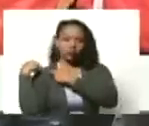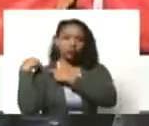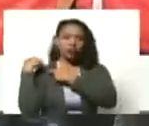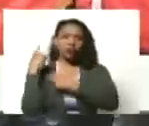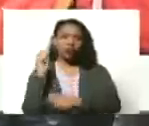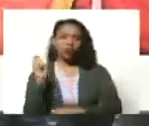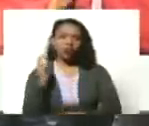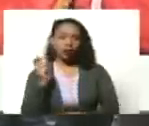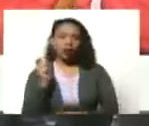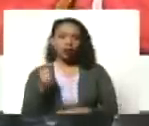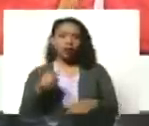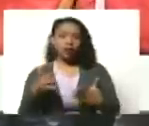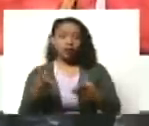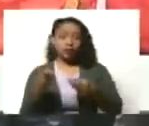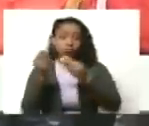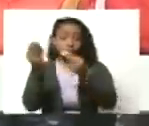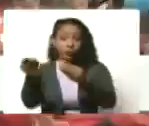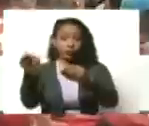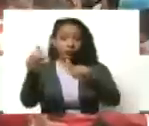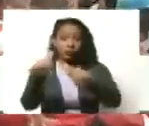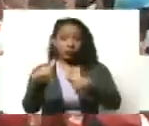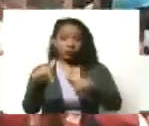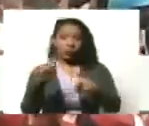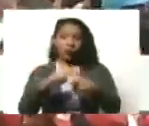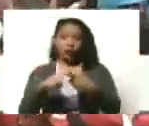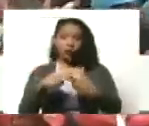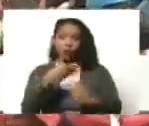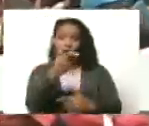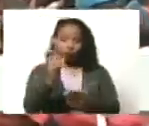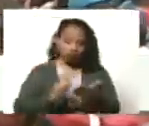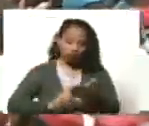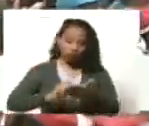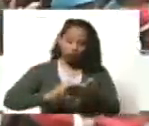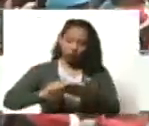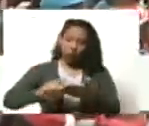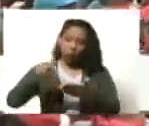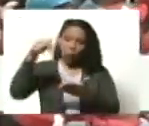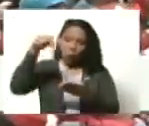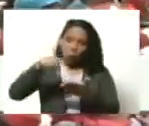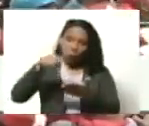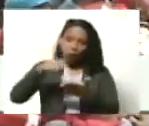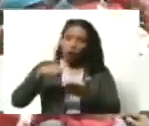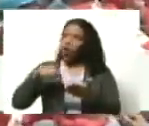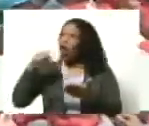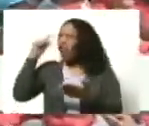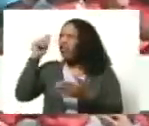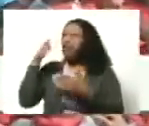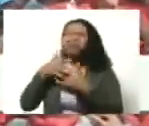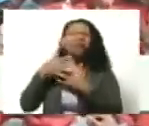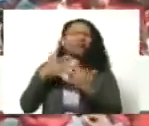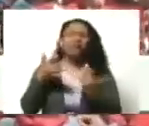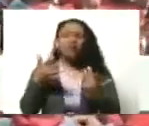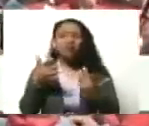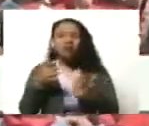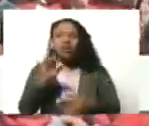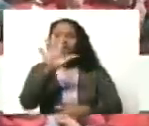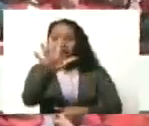tareas que se les ha encomendado. Entonces usted anota. Hoy, ¿qué día es hoy?